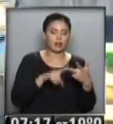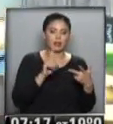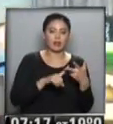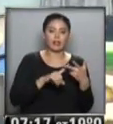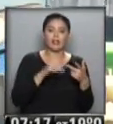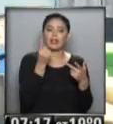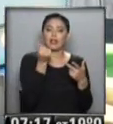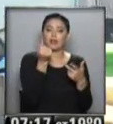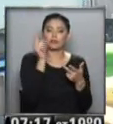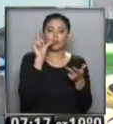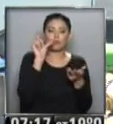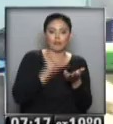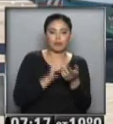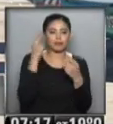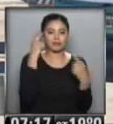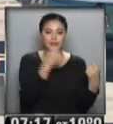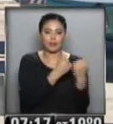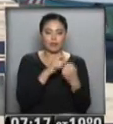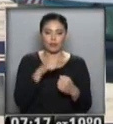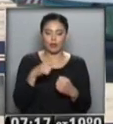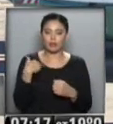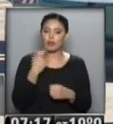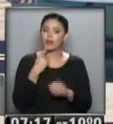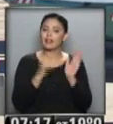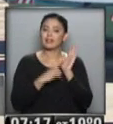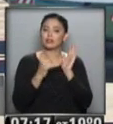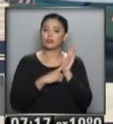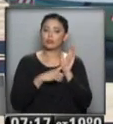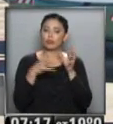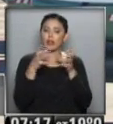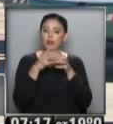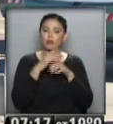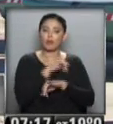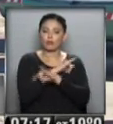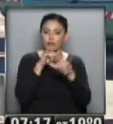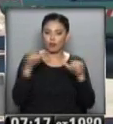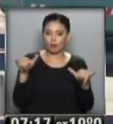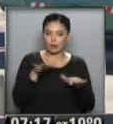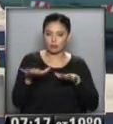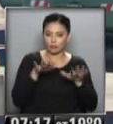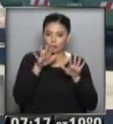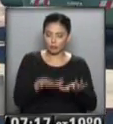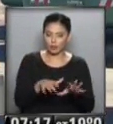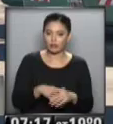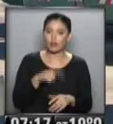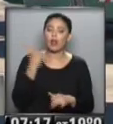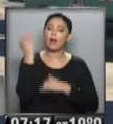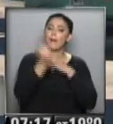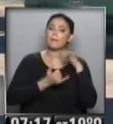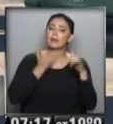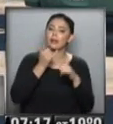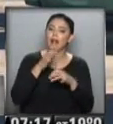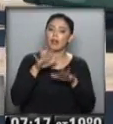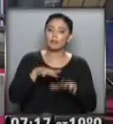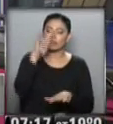de acuerdo salarial, lo informó el titular de la organización sindical, Roberto Fernández, quien explicó que la medida de fuerza